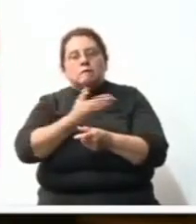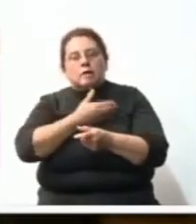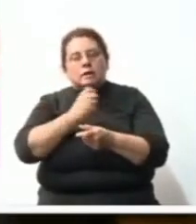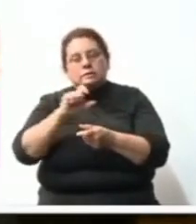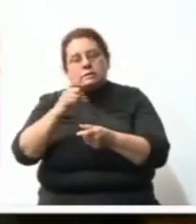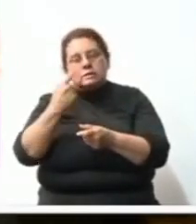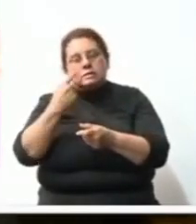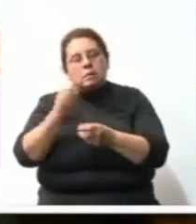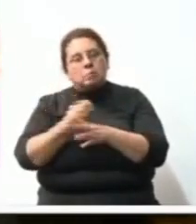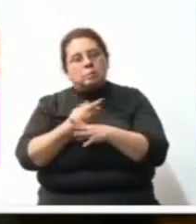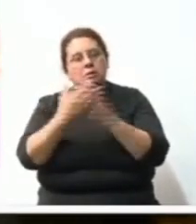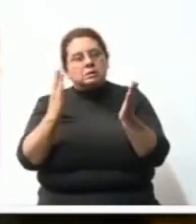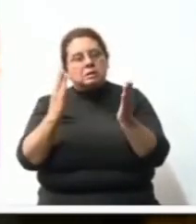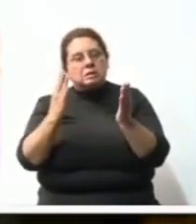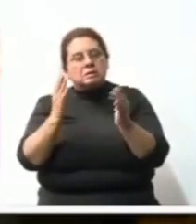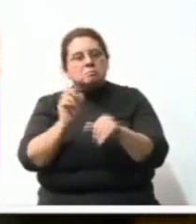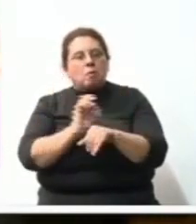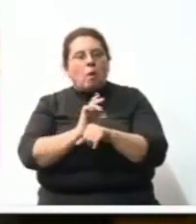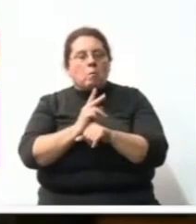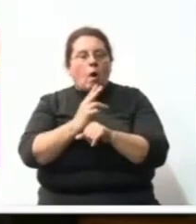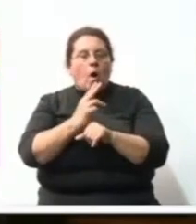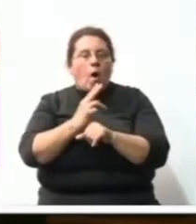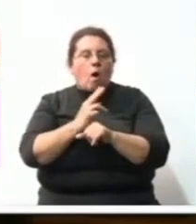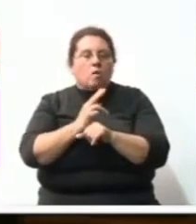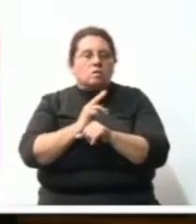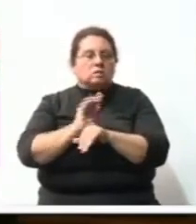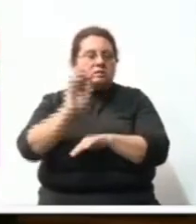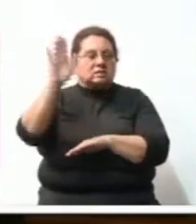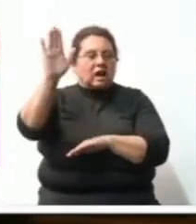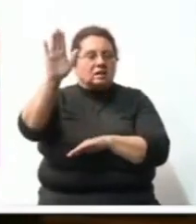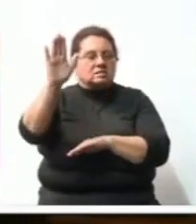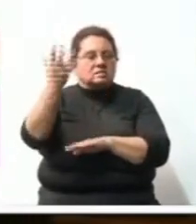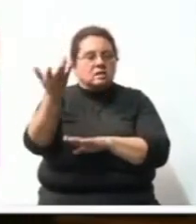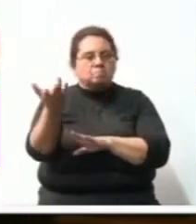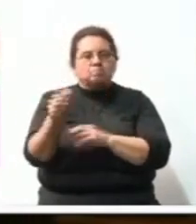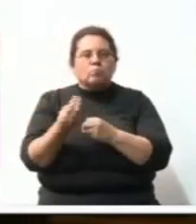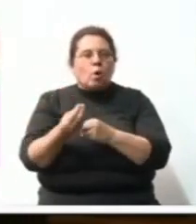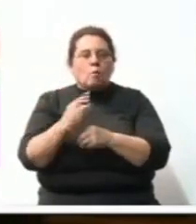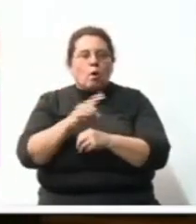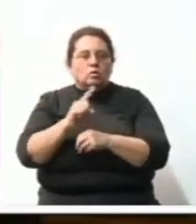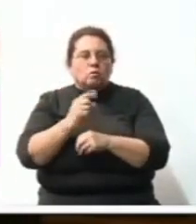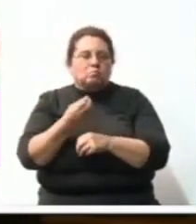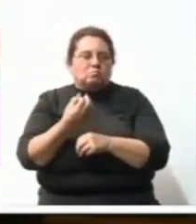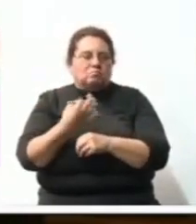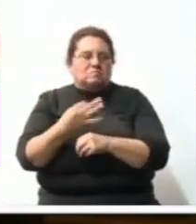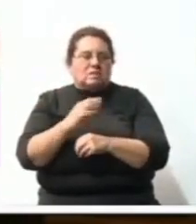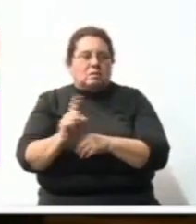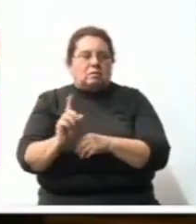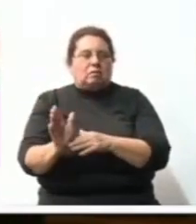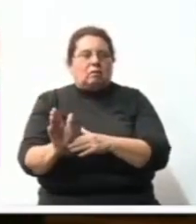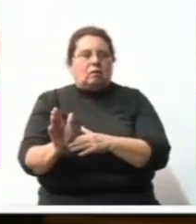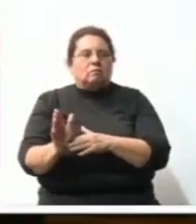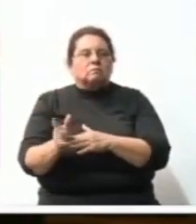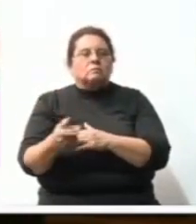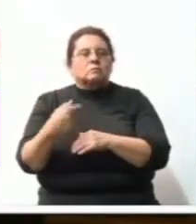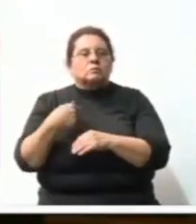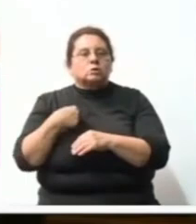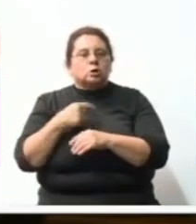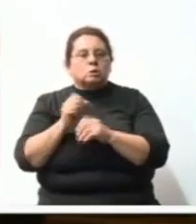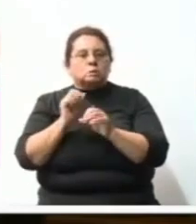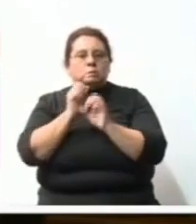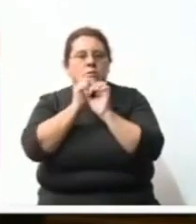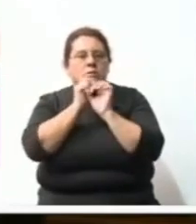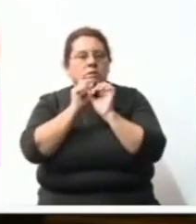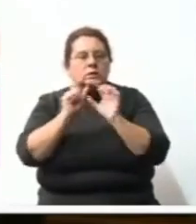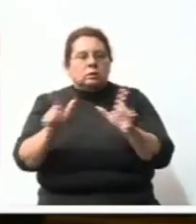Entonces cómo no íbamos a saber de lo que se trataba Entonces yo quiero manifestar nuestro repudio total porque a la movilización